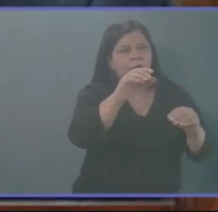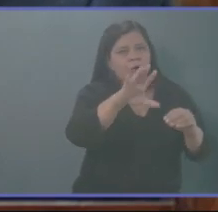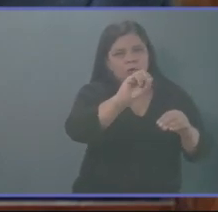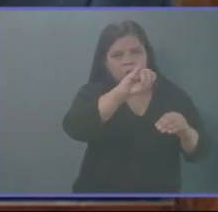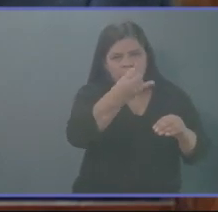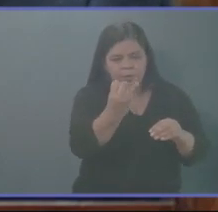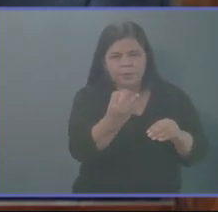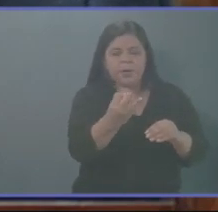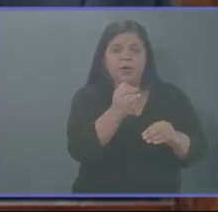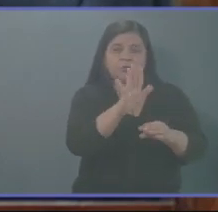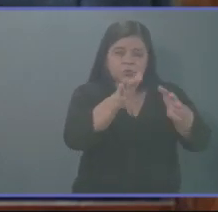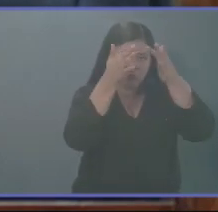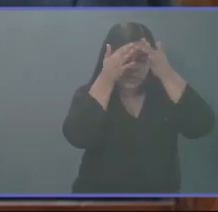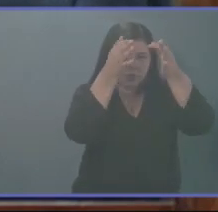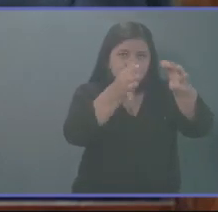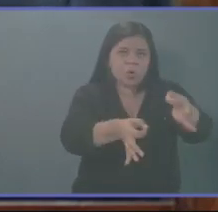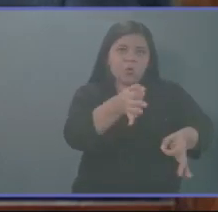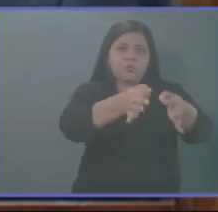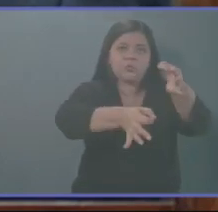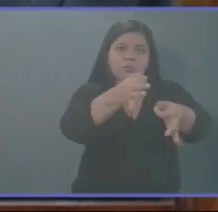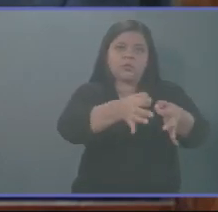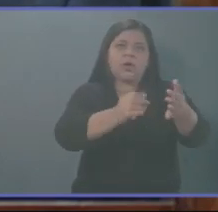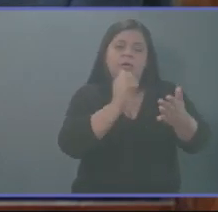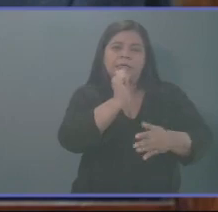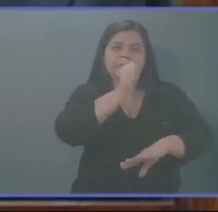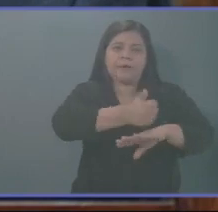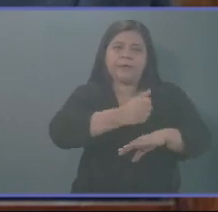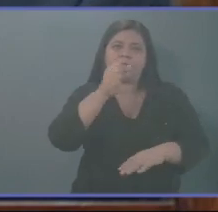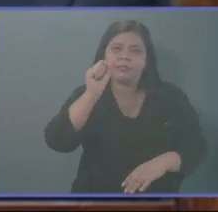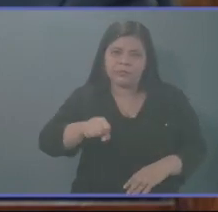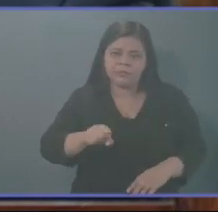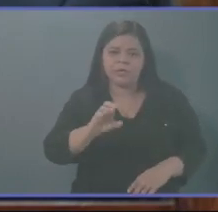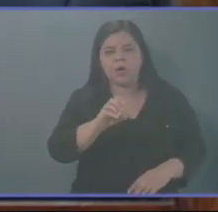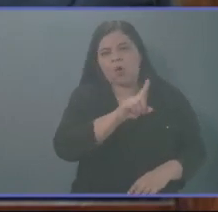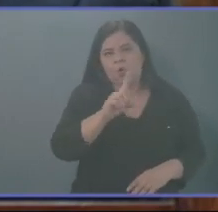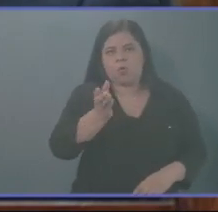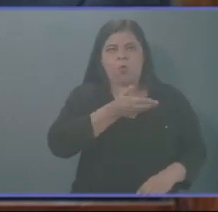de un fallo judicial determinarán la culpabilidad o no del indiciado.